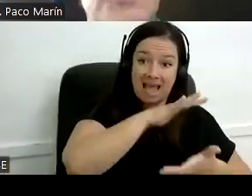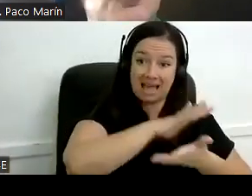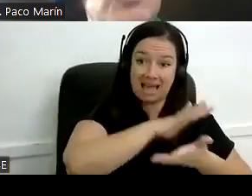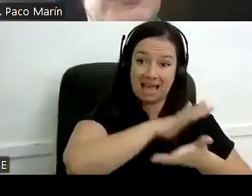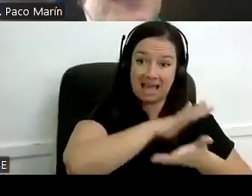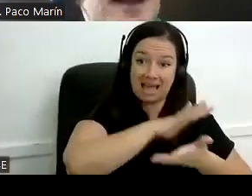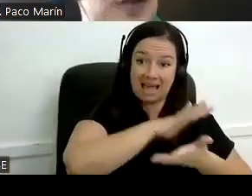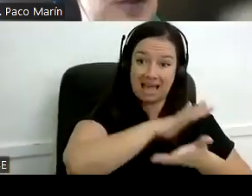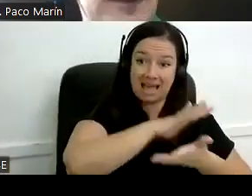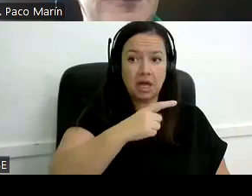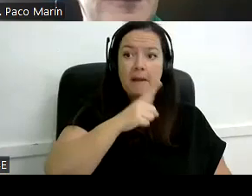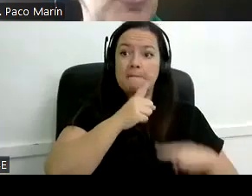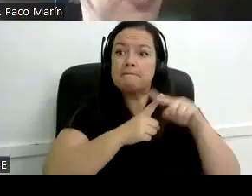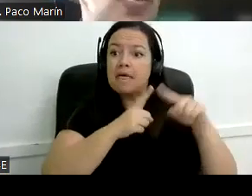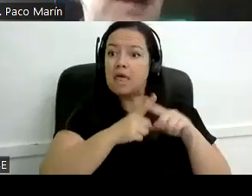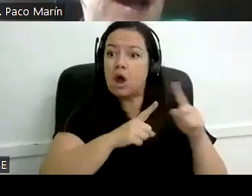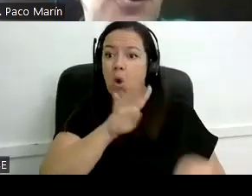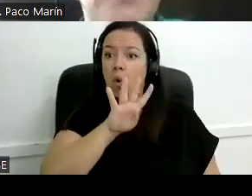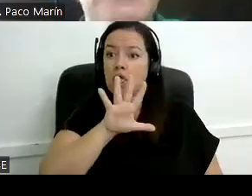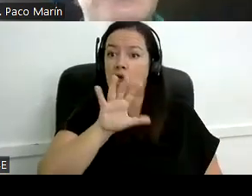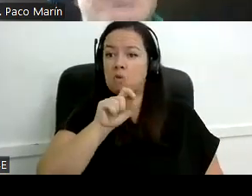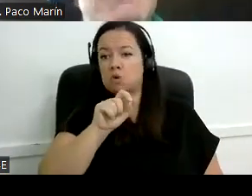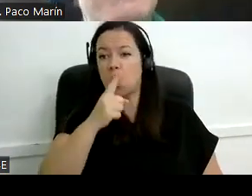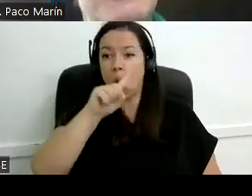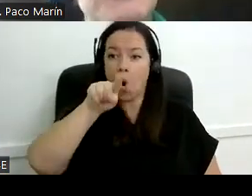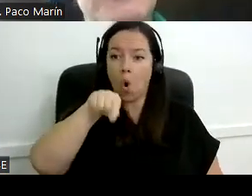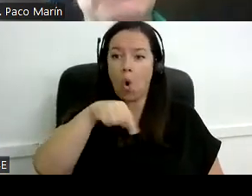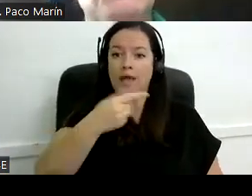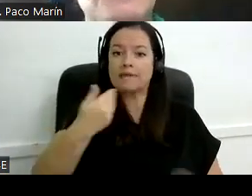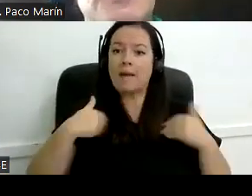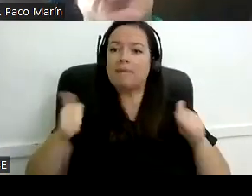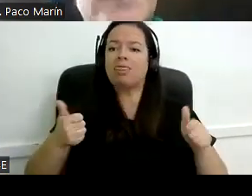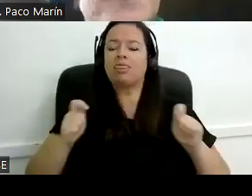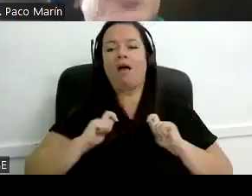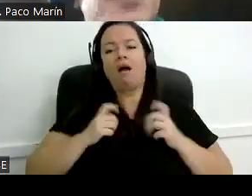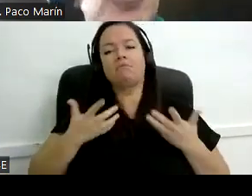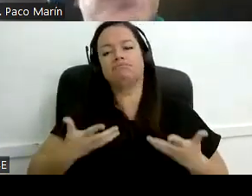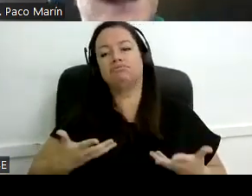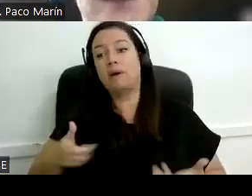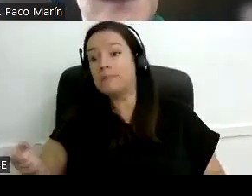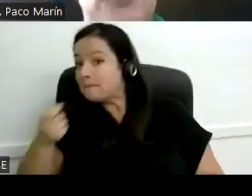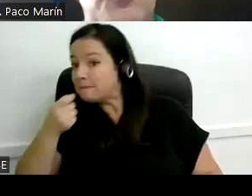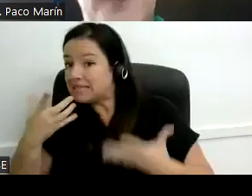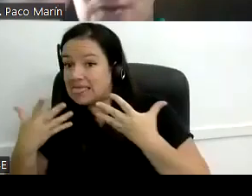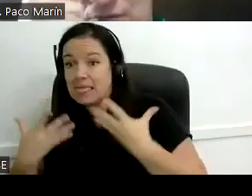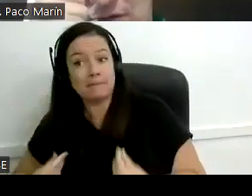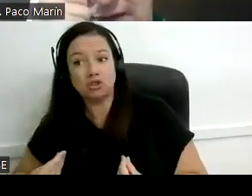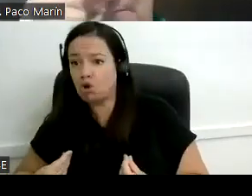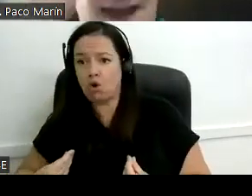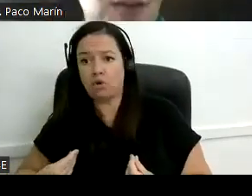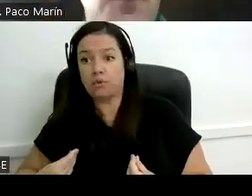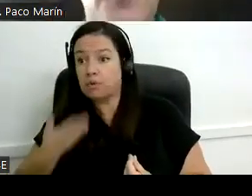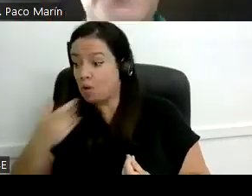en media hora, 3/4 de hora, que es lo que tarda en absorberse, o una hora, empiezan a hacer efecto, Los antidepresivos, para que lleguen a su